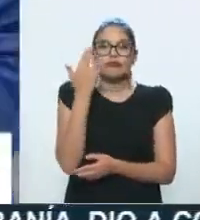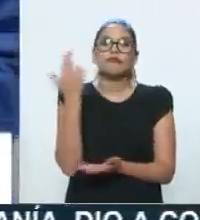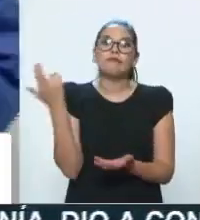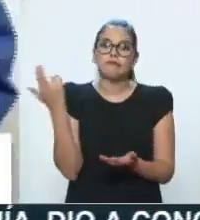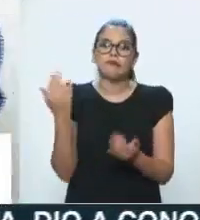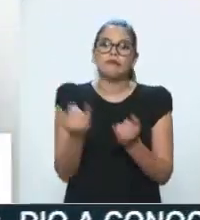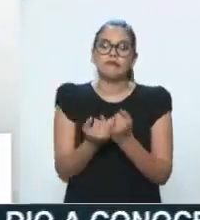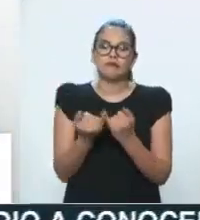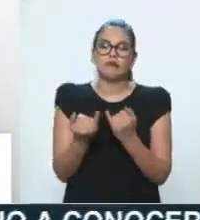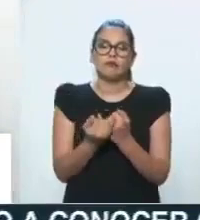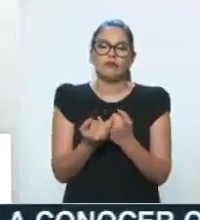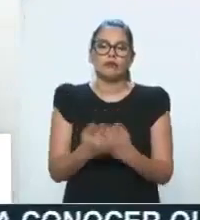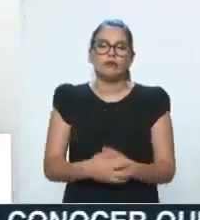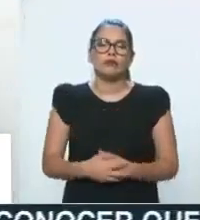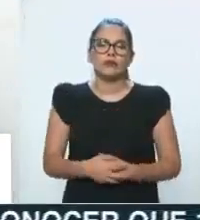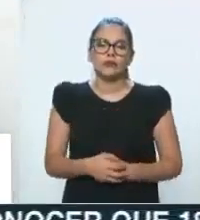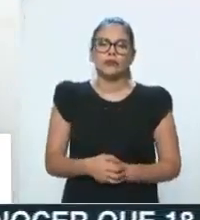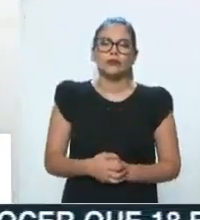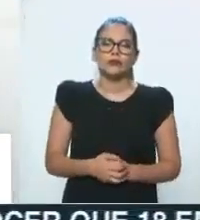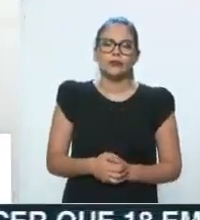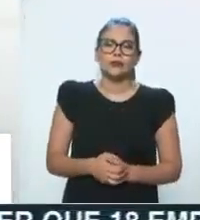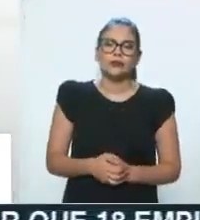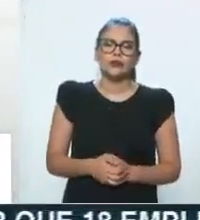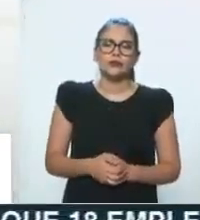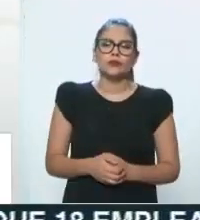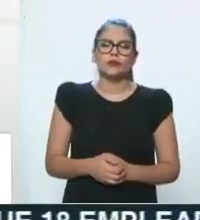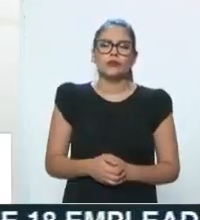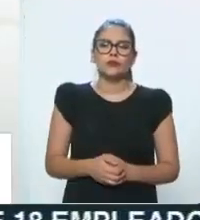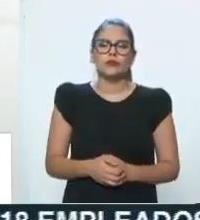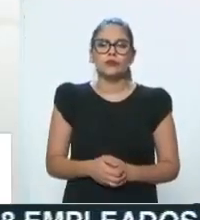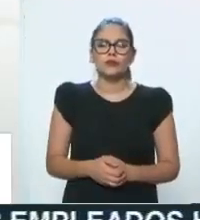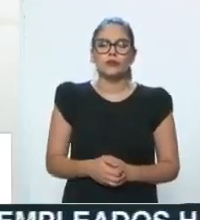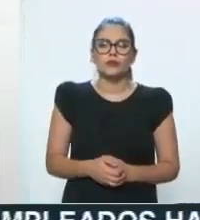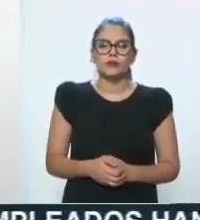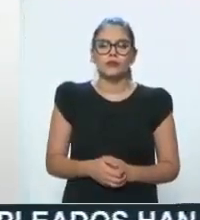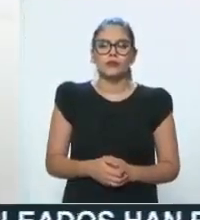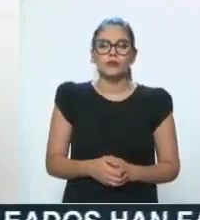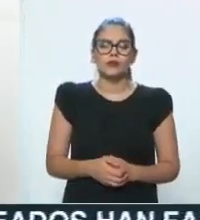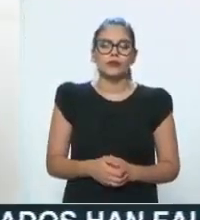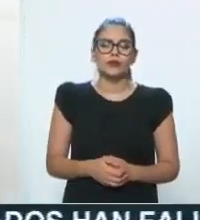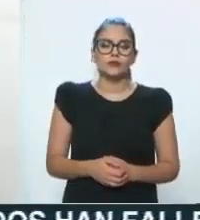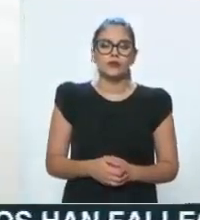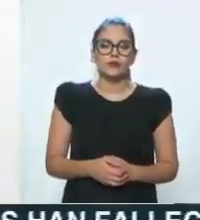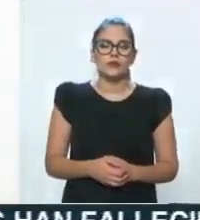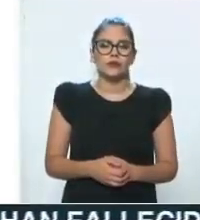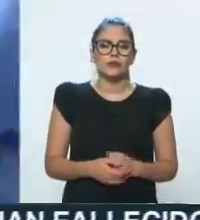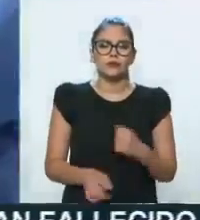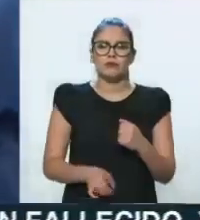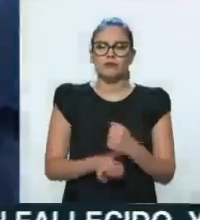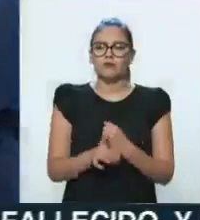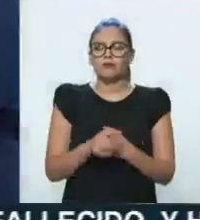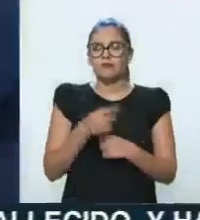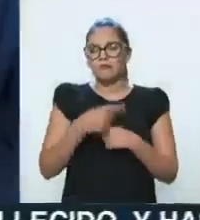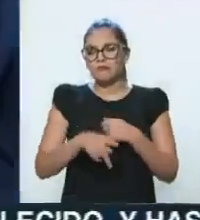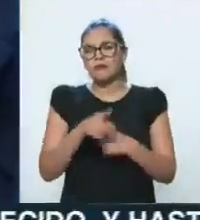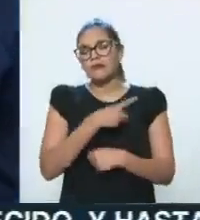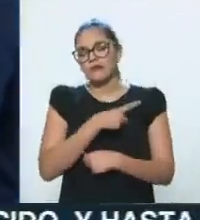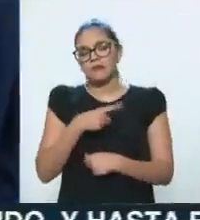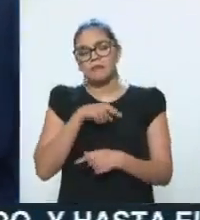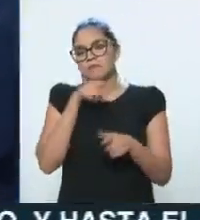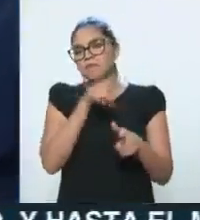la dinámica, sí. Saber qué hacer, cómo hacer, te proteges, al final tienes que estar ahí. Hola, buen